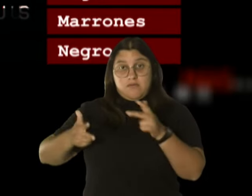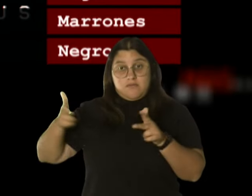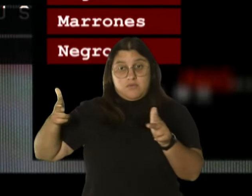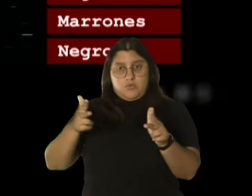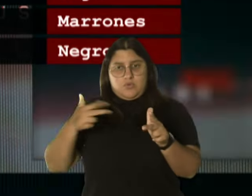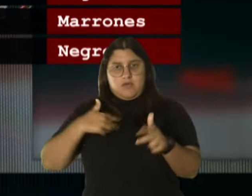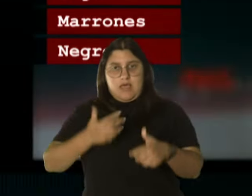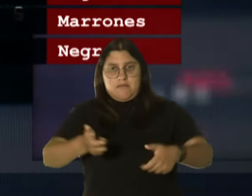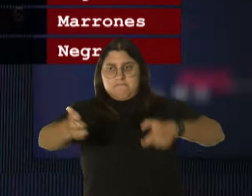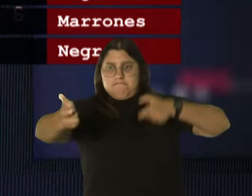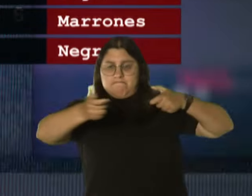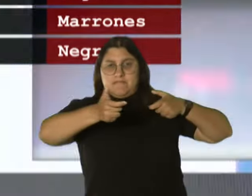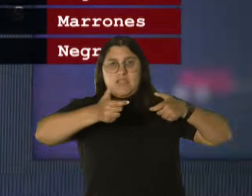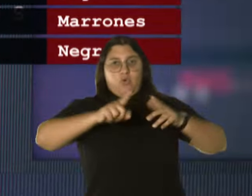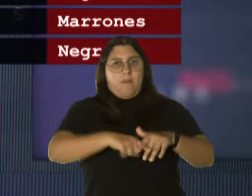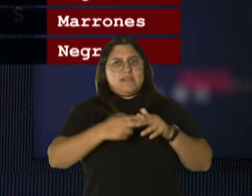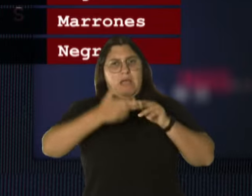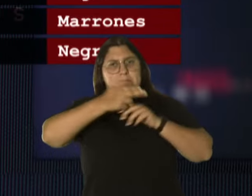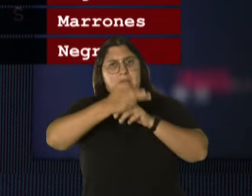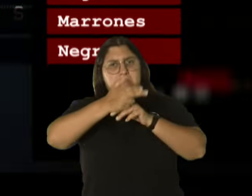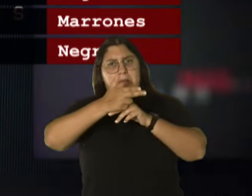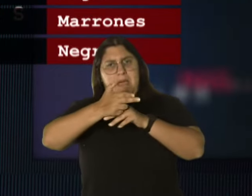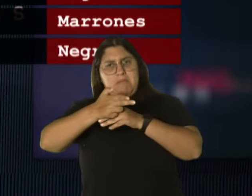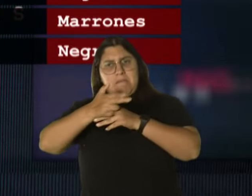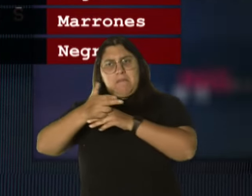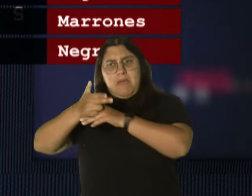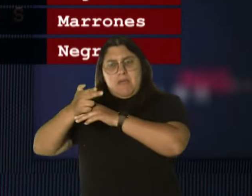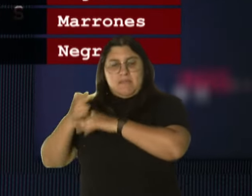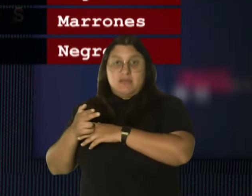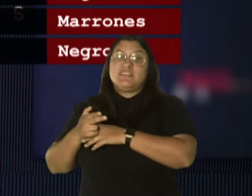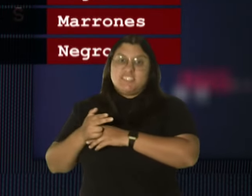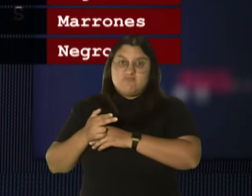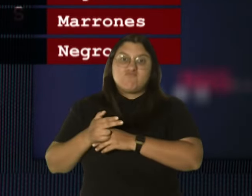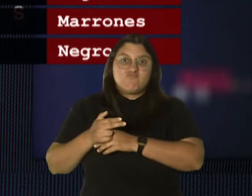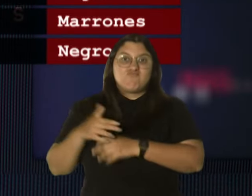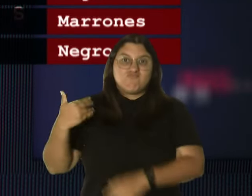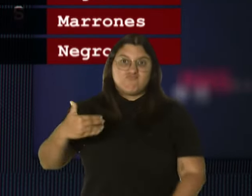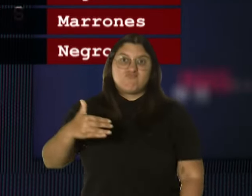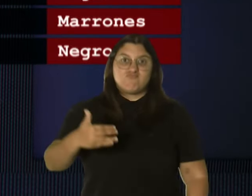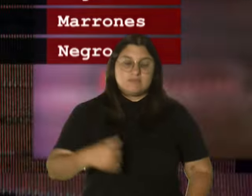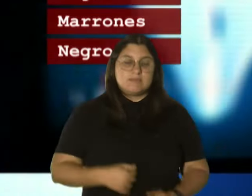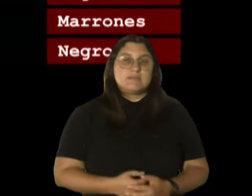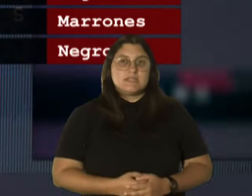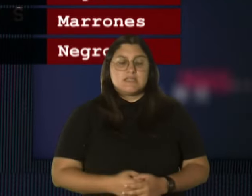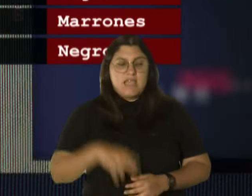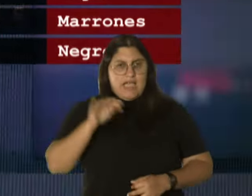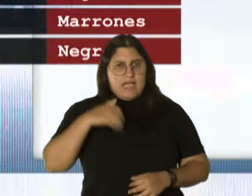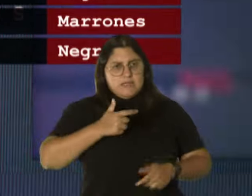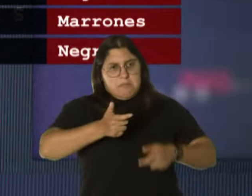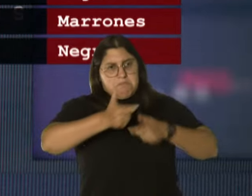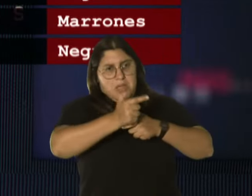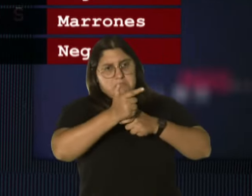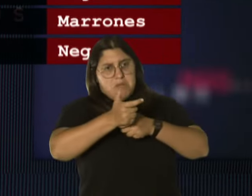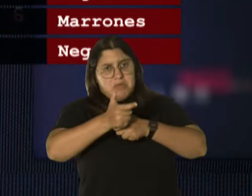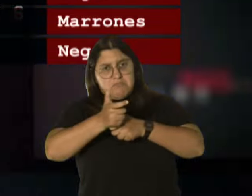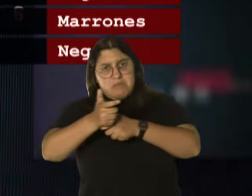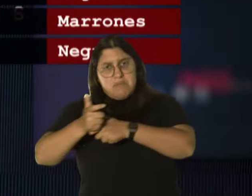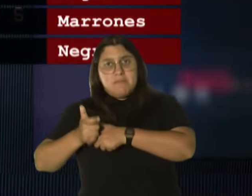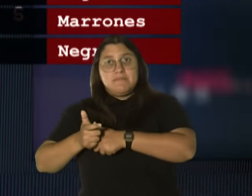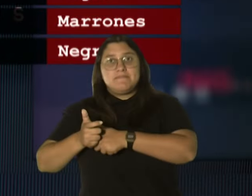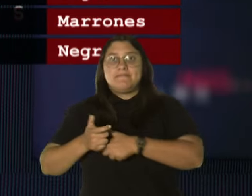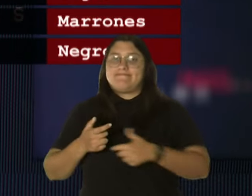armas largas y comienzan a disparar en múltiples ocasiones en esta ataque de disparos Eh